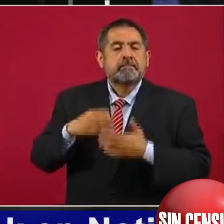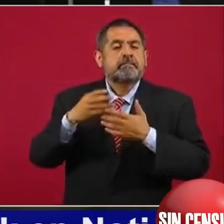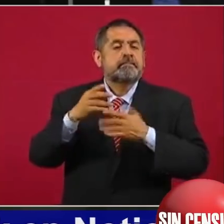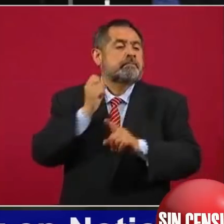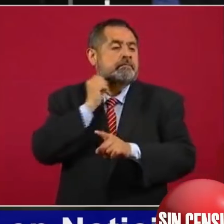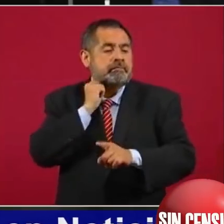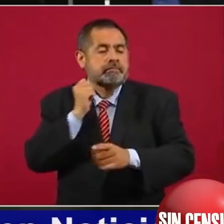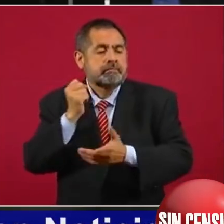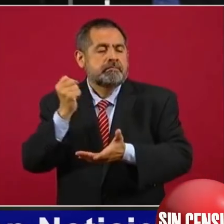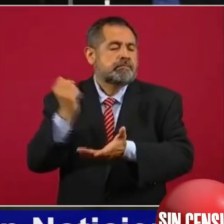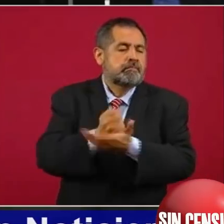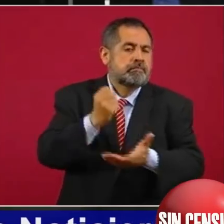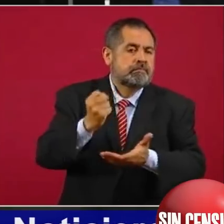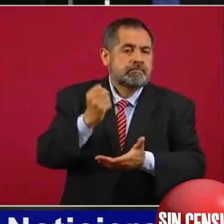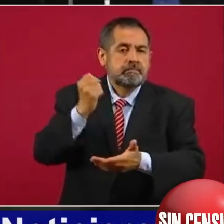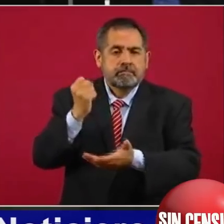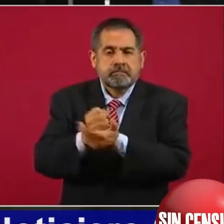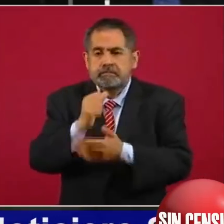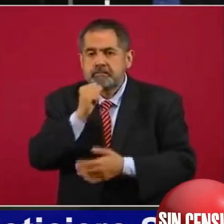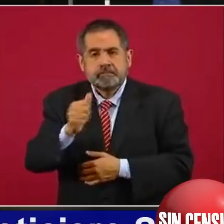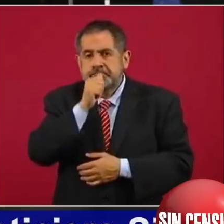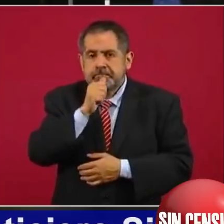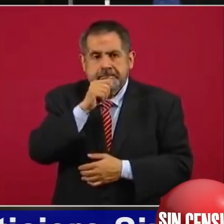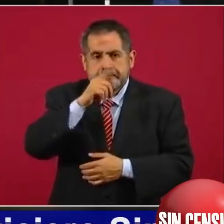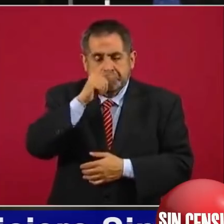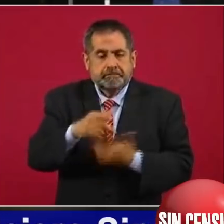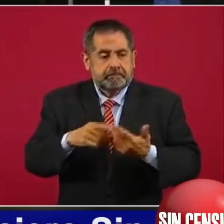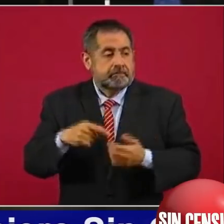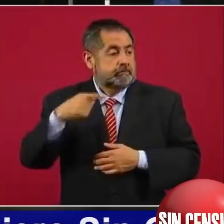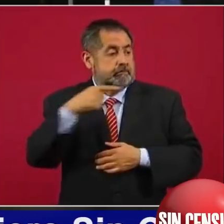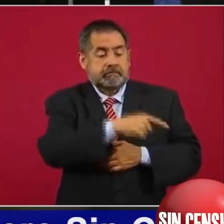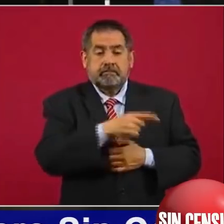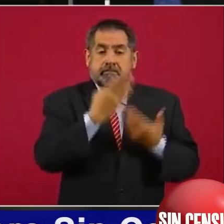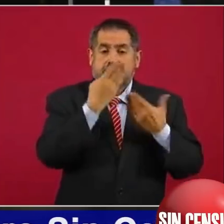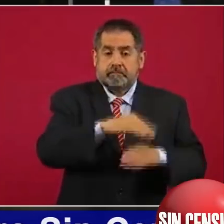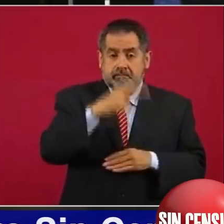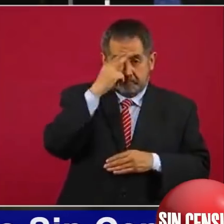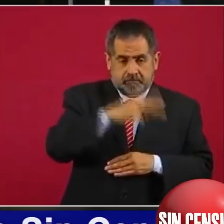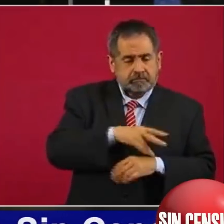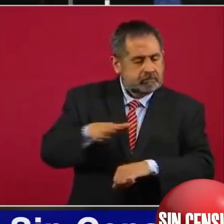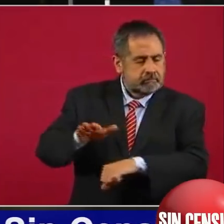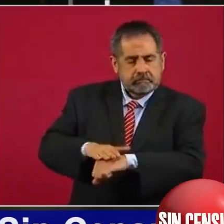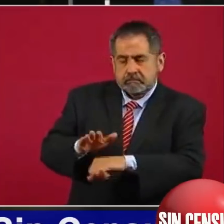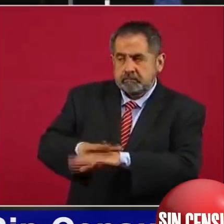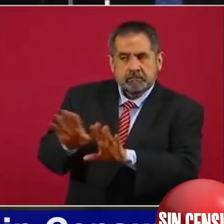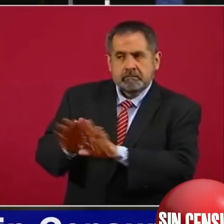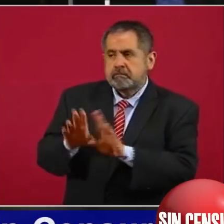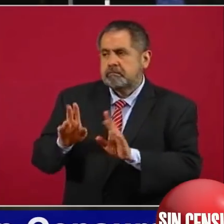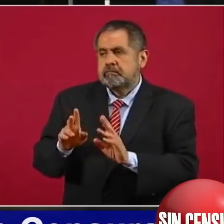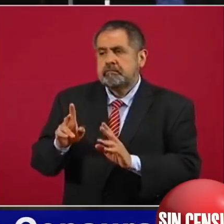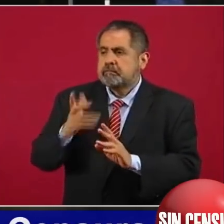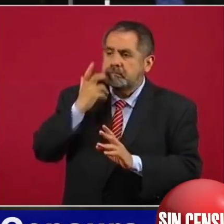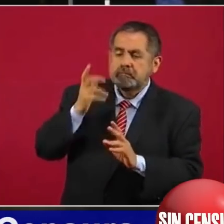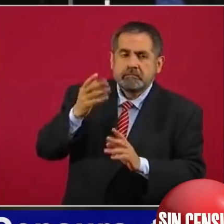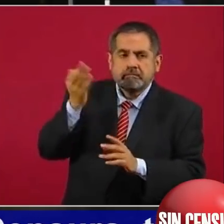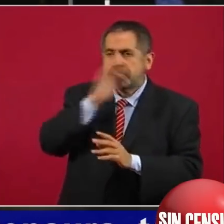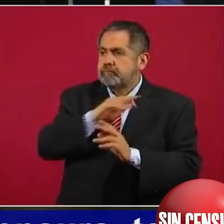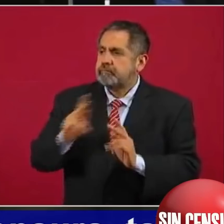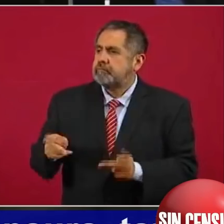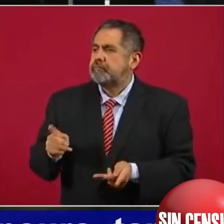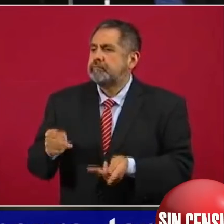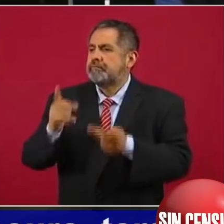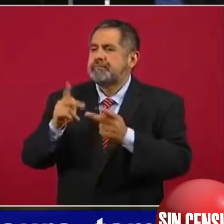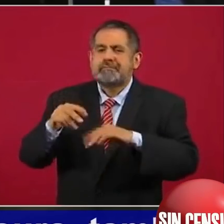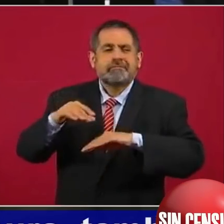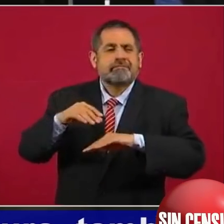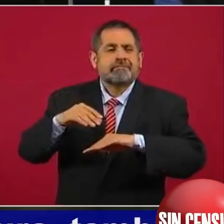pendiente. Argumentan las personas del Banco de México que se va a meter mucho billete verde, más que de los